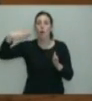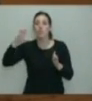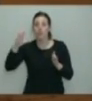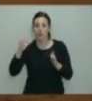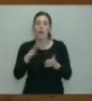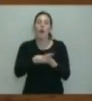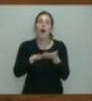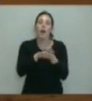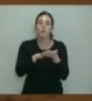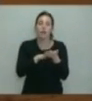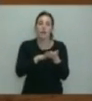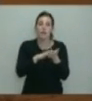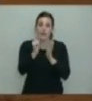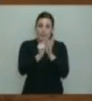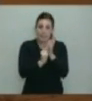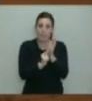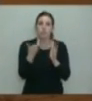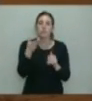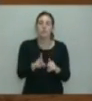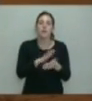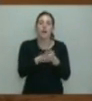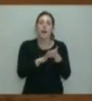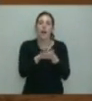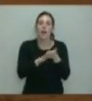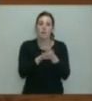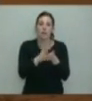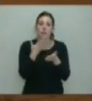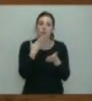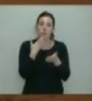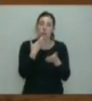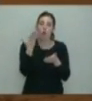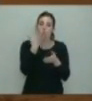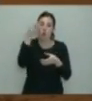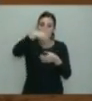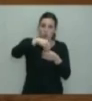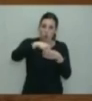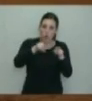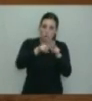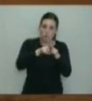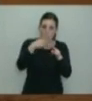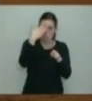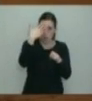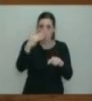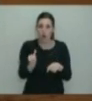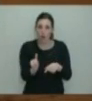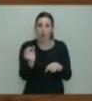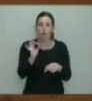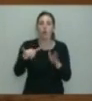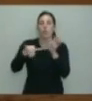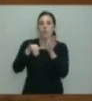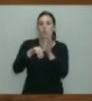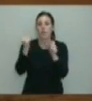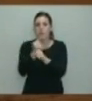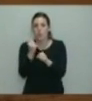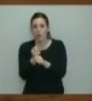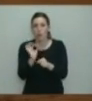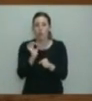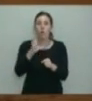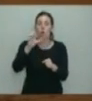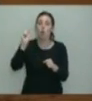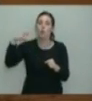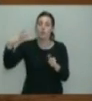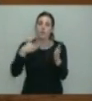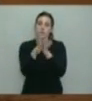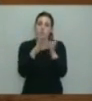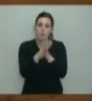esos criterios y habla de la asistencia de hermanos, la proximidad del domicilio, el lugar del trabajo. La propia LOMCE lo concreta,